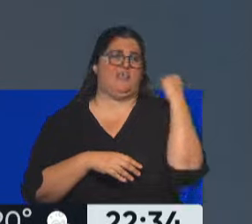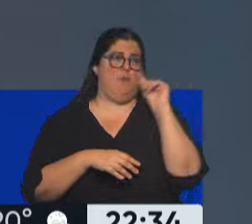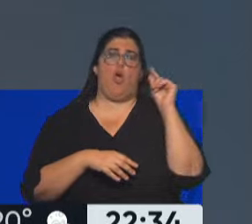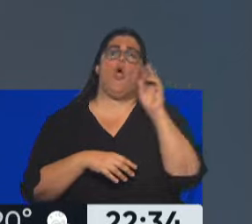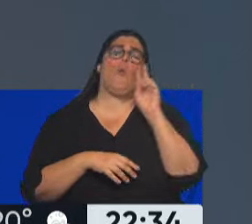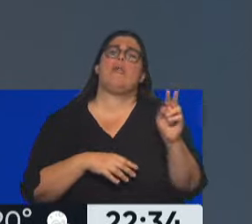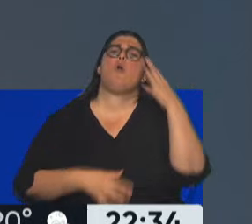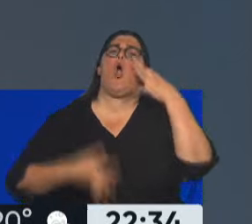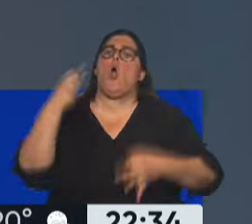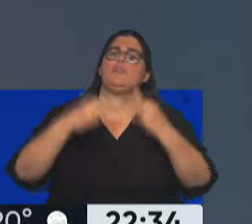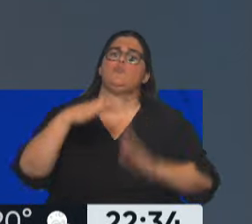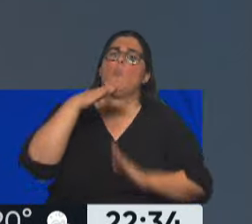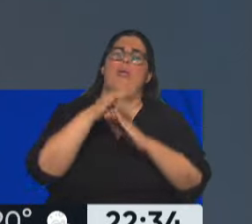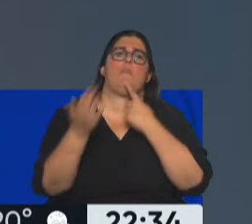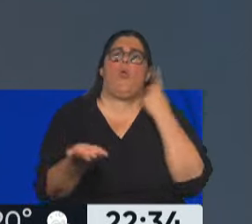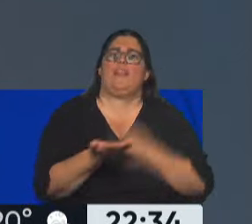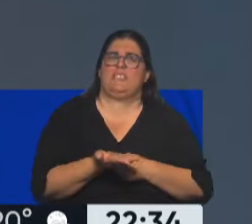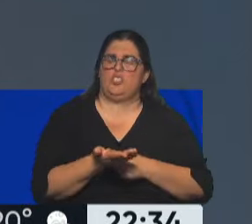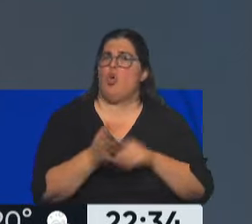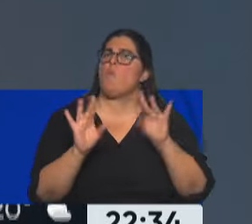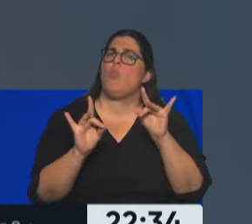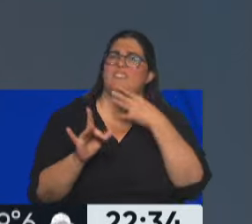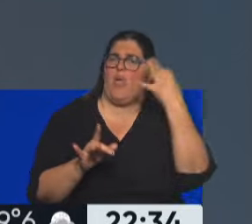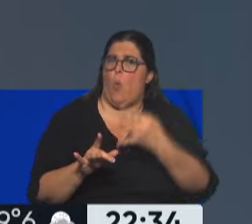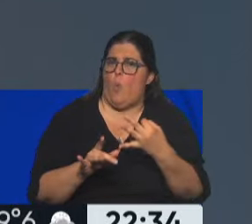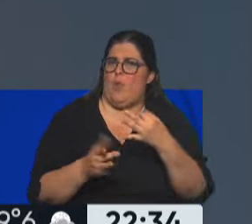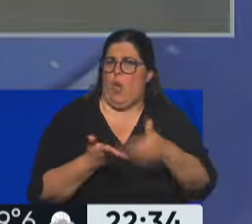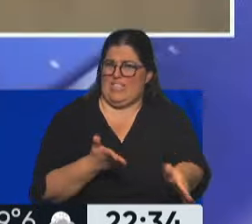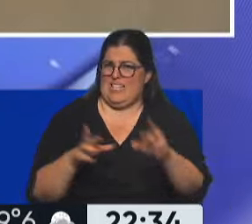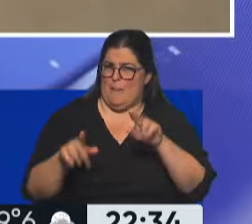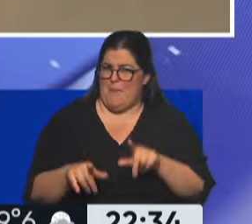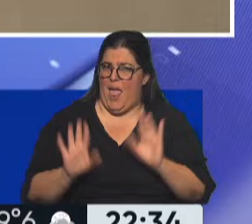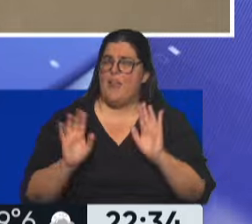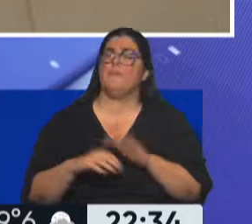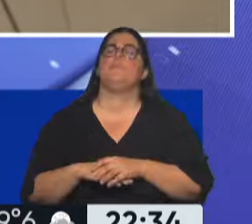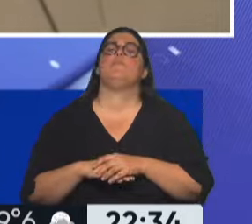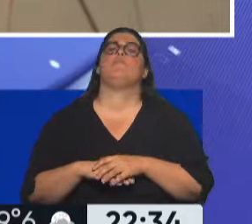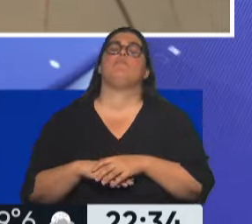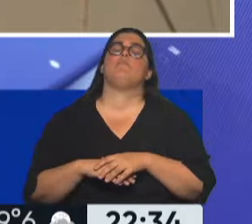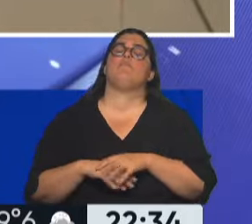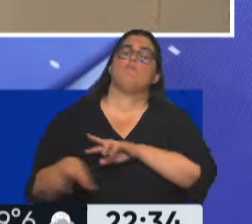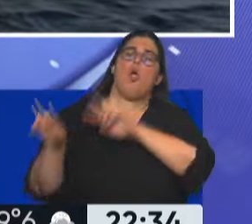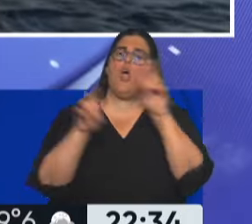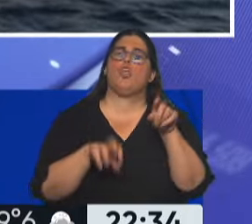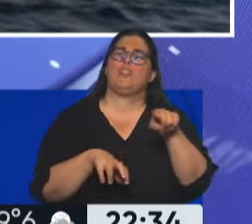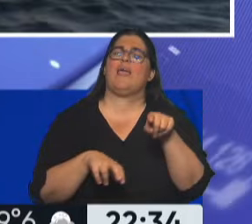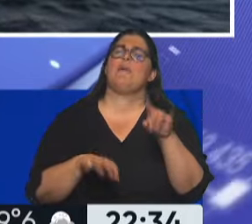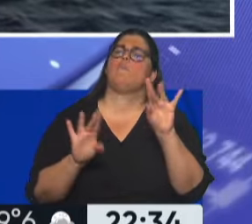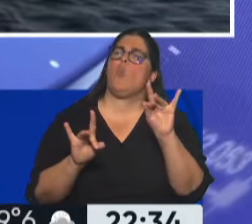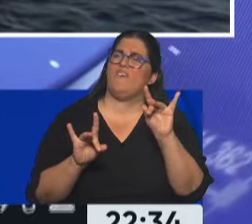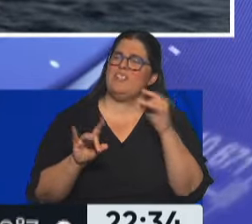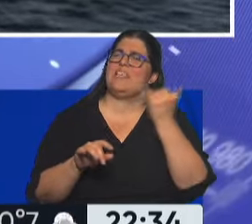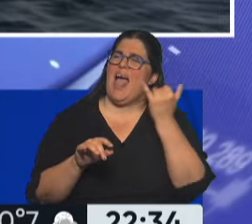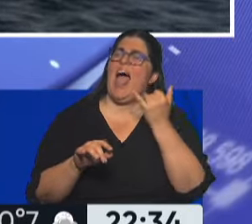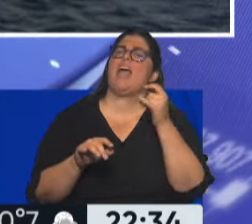difícil de materializar. Y además hay una cuestión que es muy difícil que tiene impacto, que tiene su